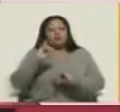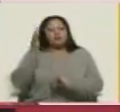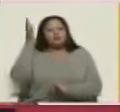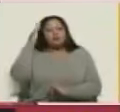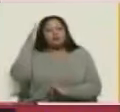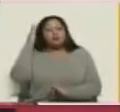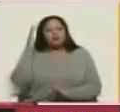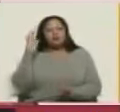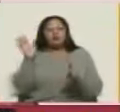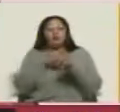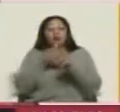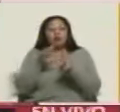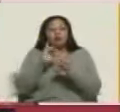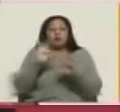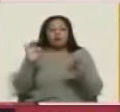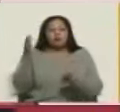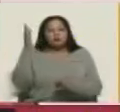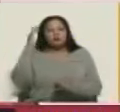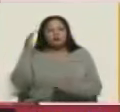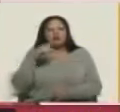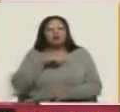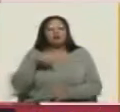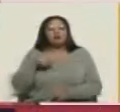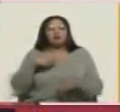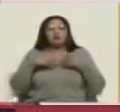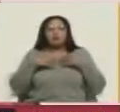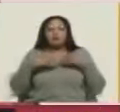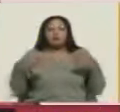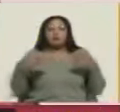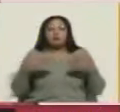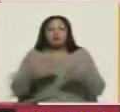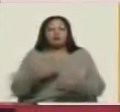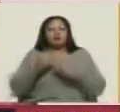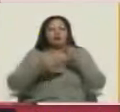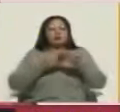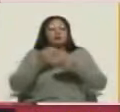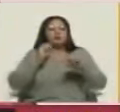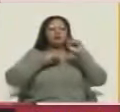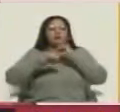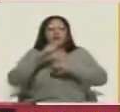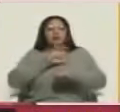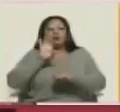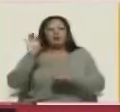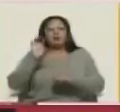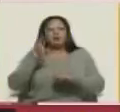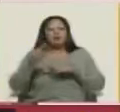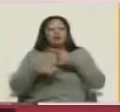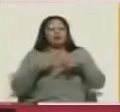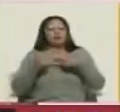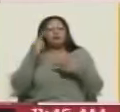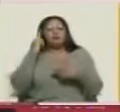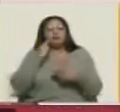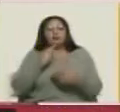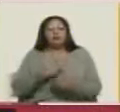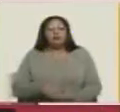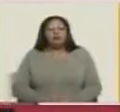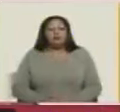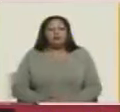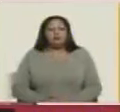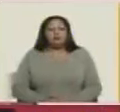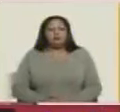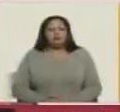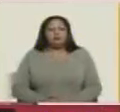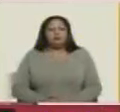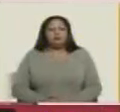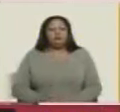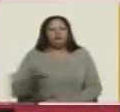Que sepan los violentos a lo que nosotros estamos dispuestos a hacer para defender la patria y la revolución bolivariana. Que sepan, que lo tengan